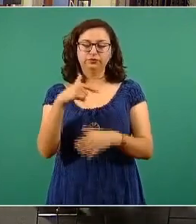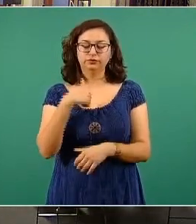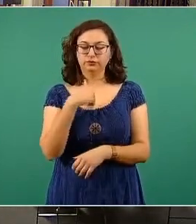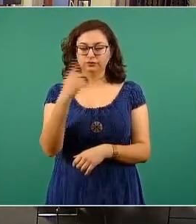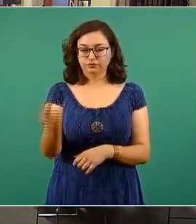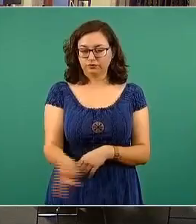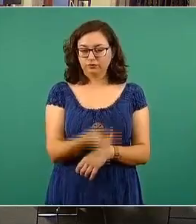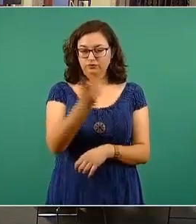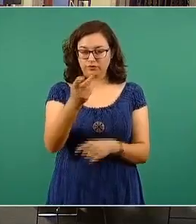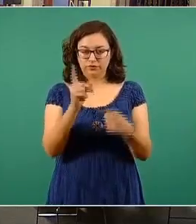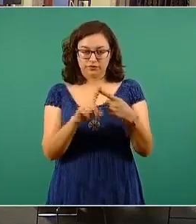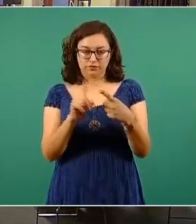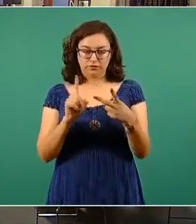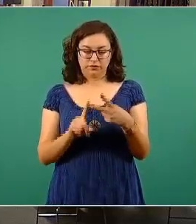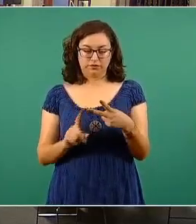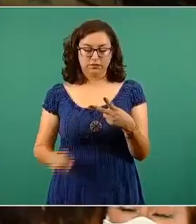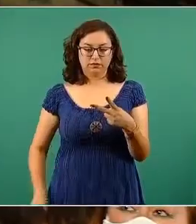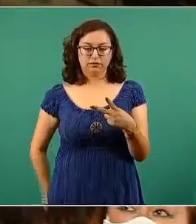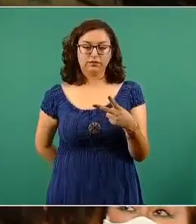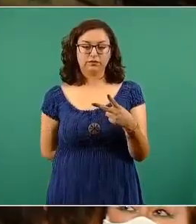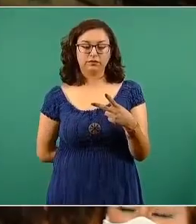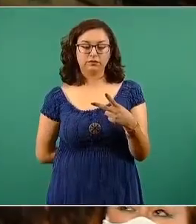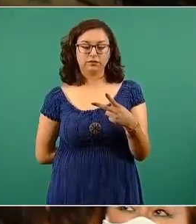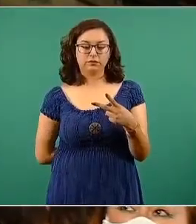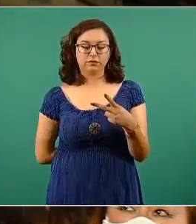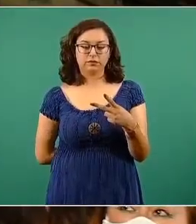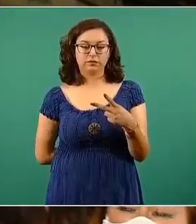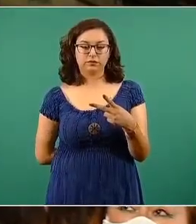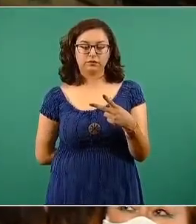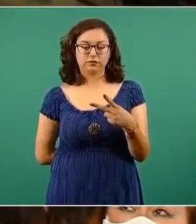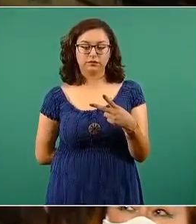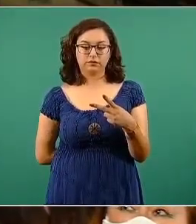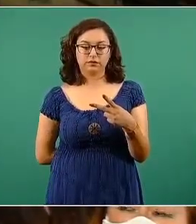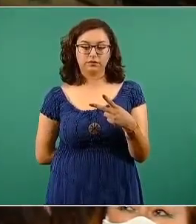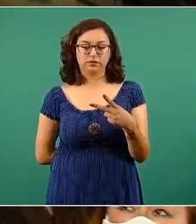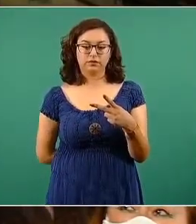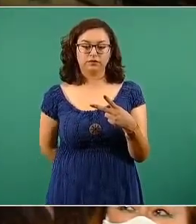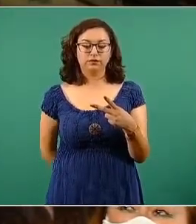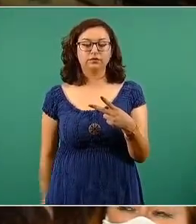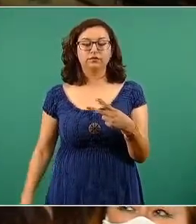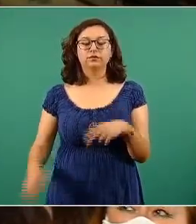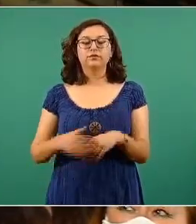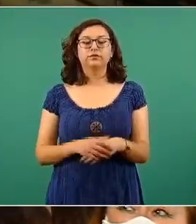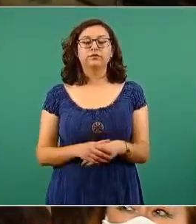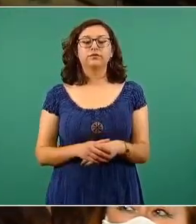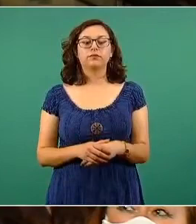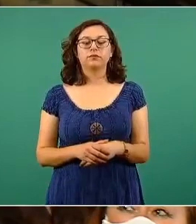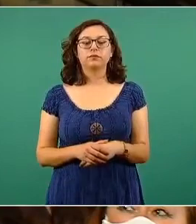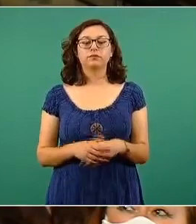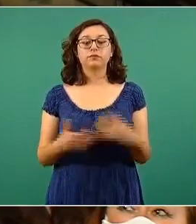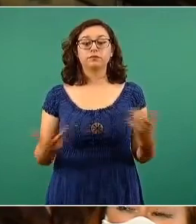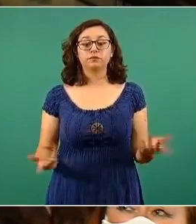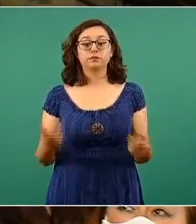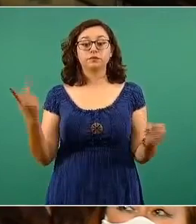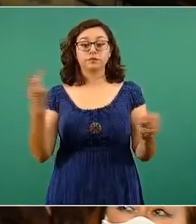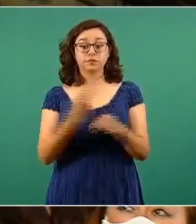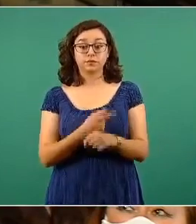Hoy en el transcurso del día, varios adultos mayores se manifestaron a las afueras de cierta